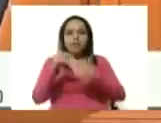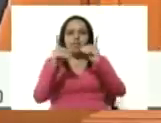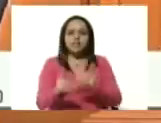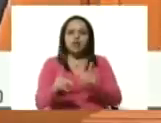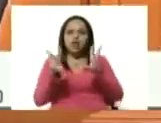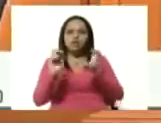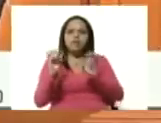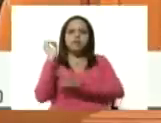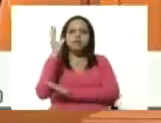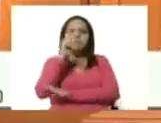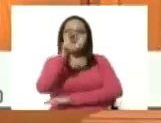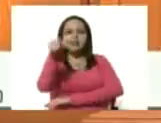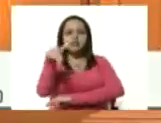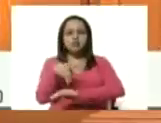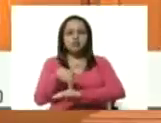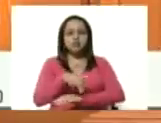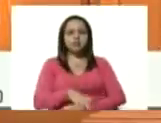Nacional.